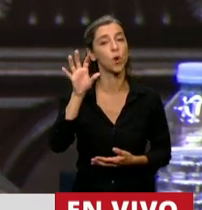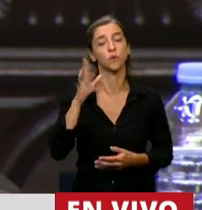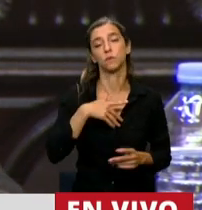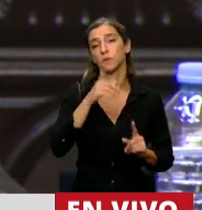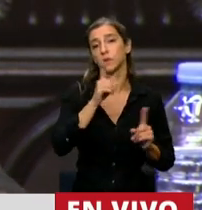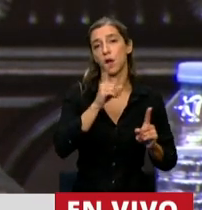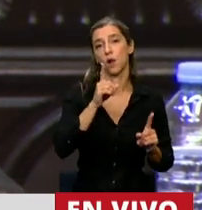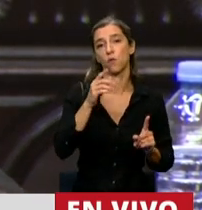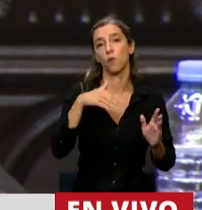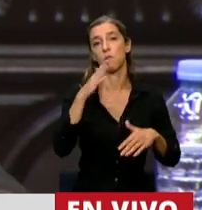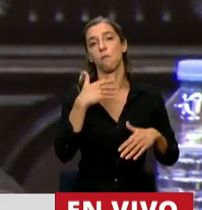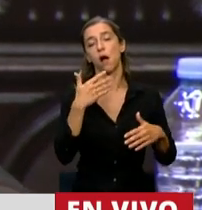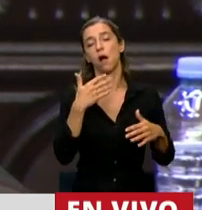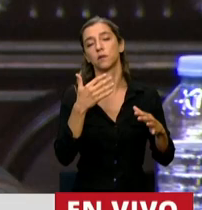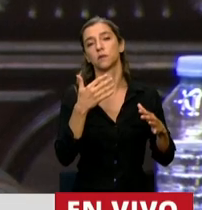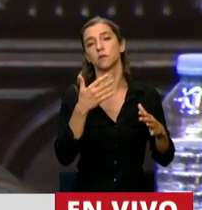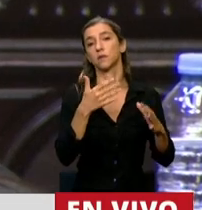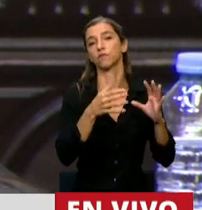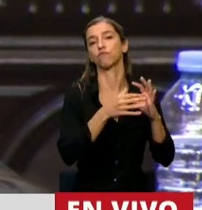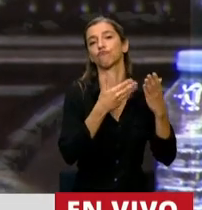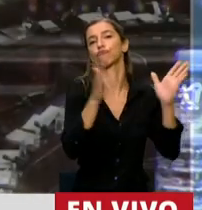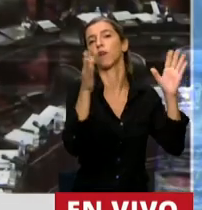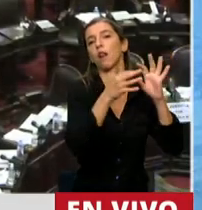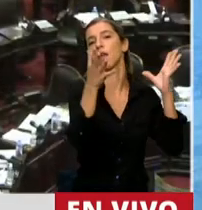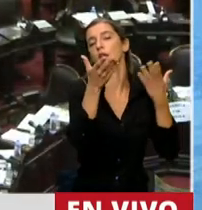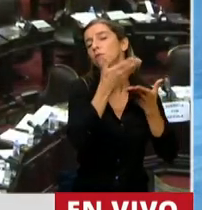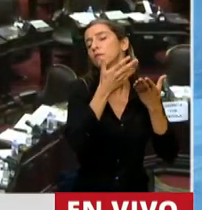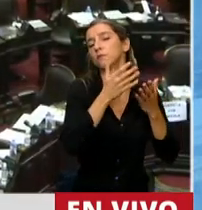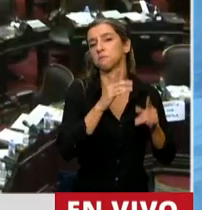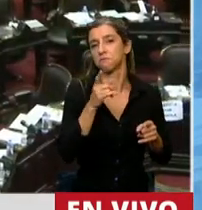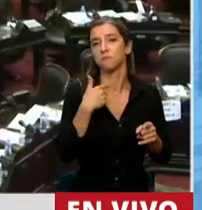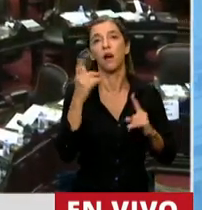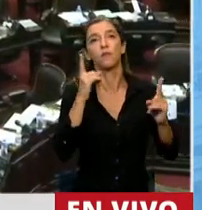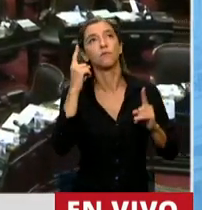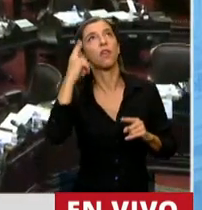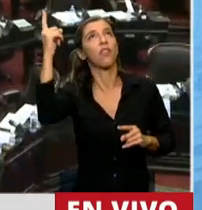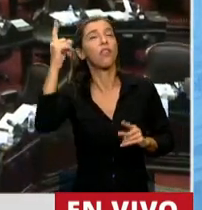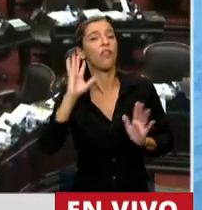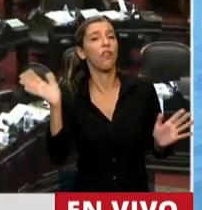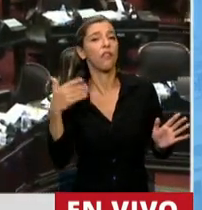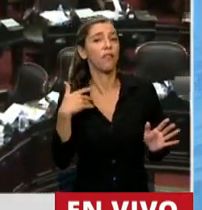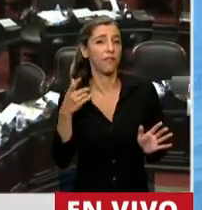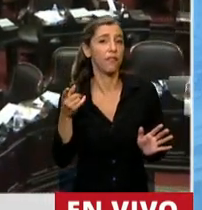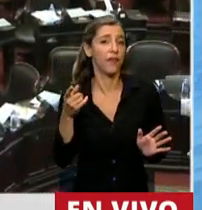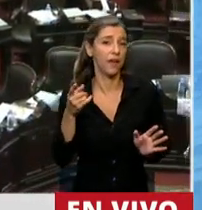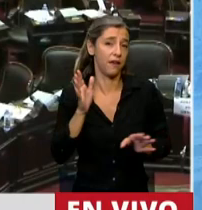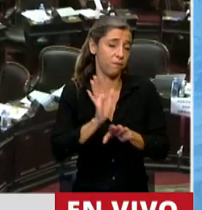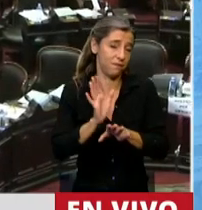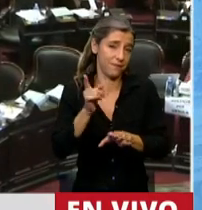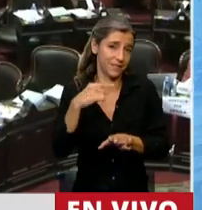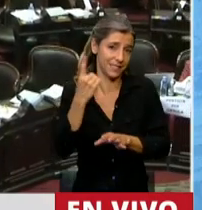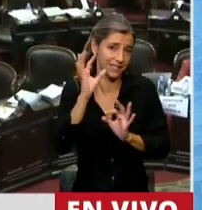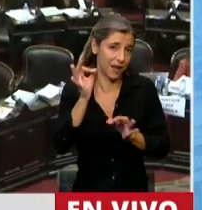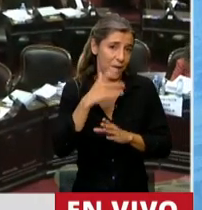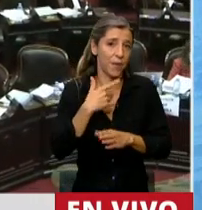neoliberales, para los que orientan las ideas de quienes conforman el bloque que